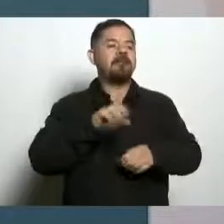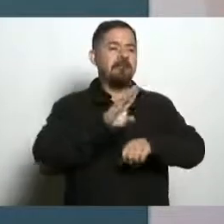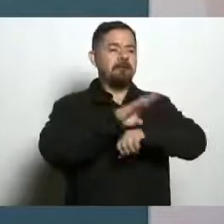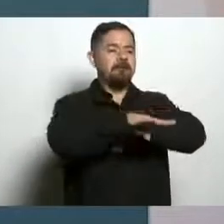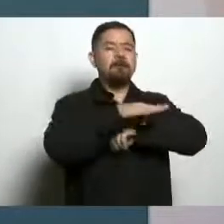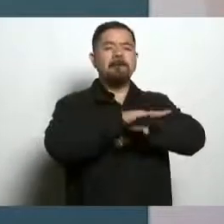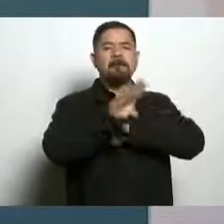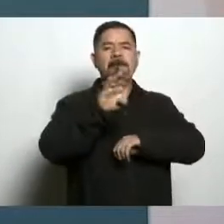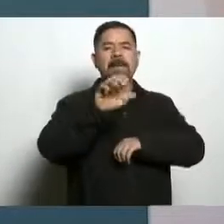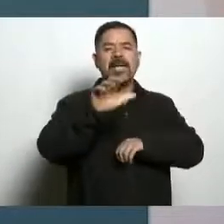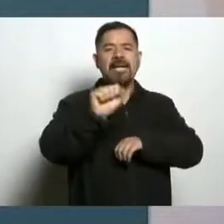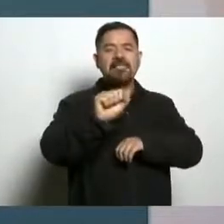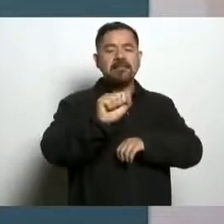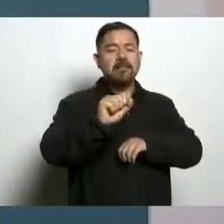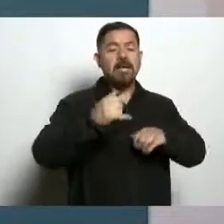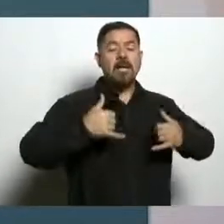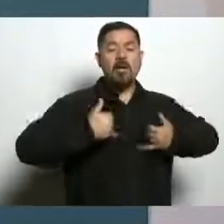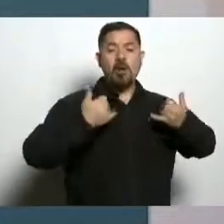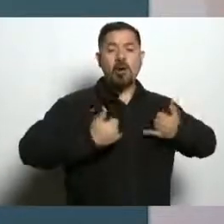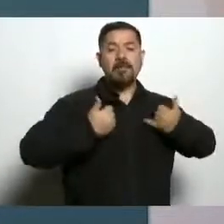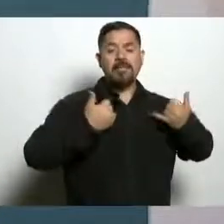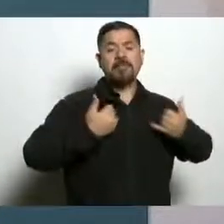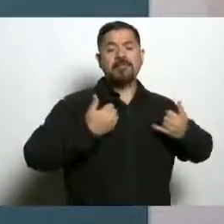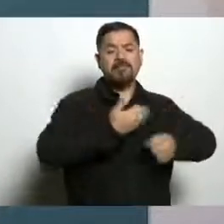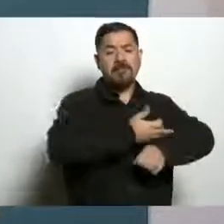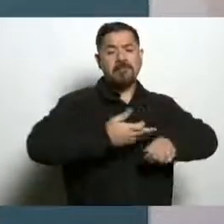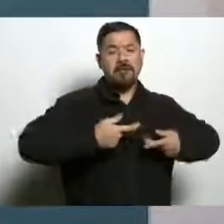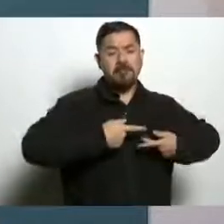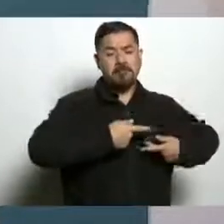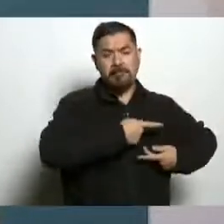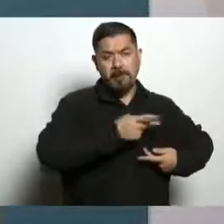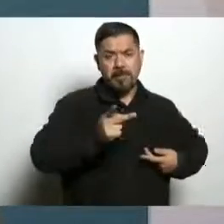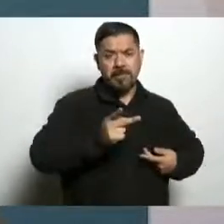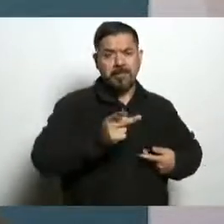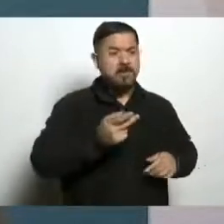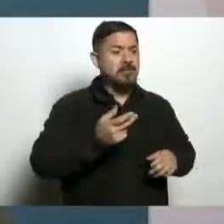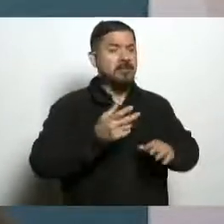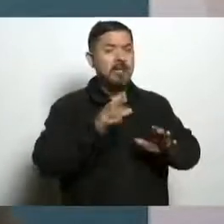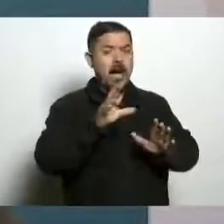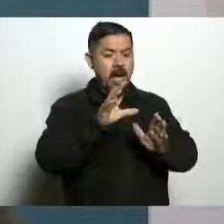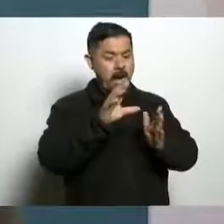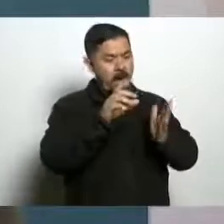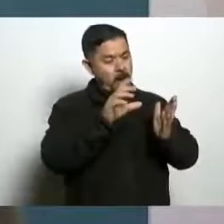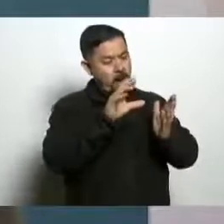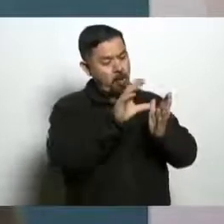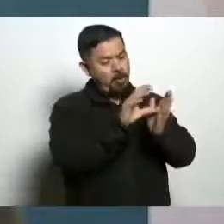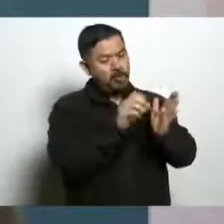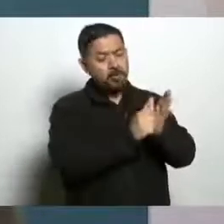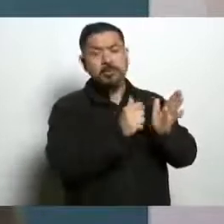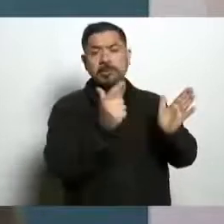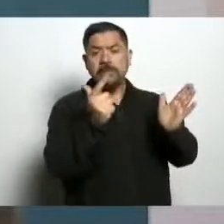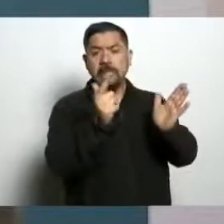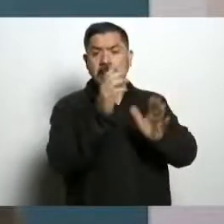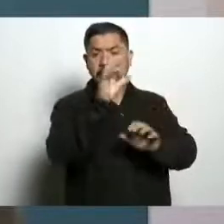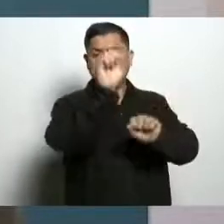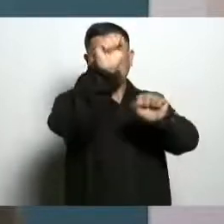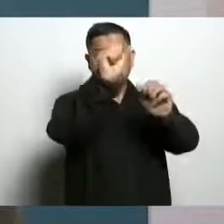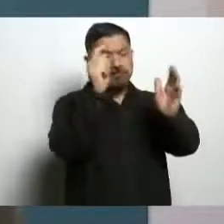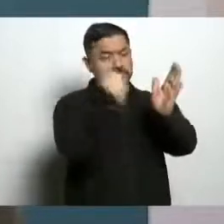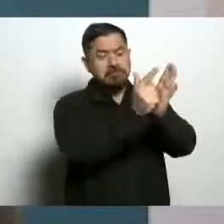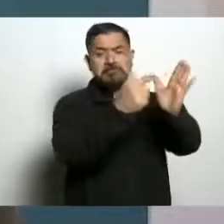para estudiantes de familias pobres, ya se elevaron a rango constitucional, son